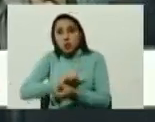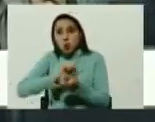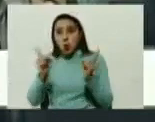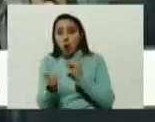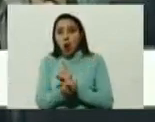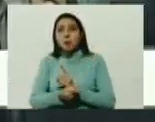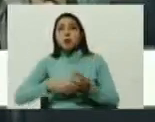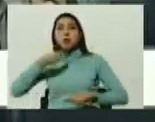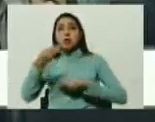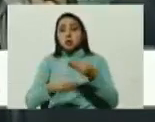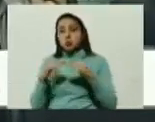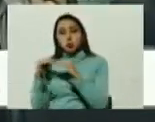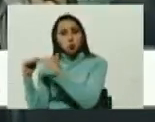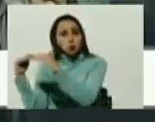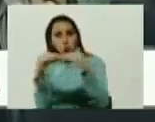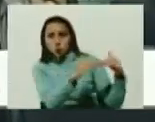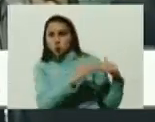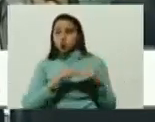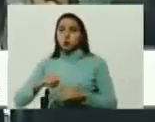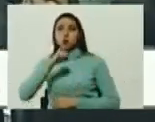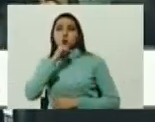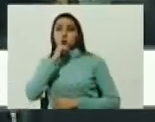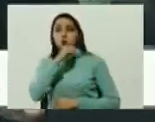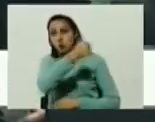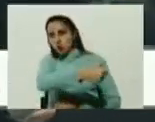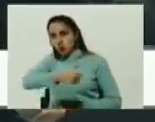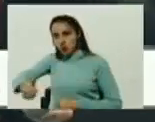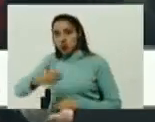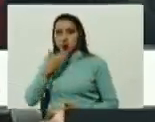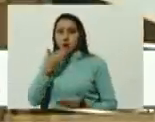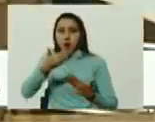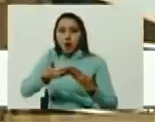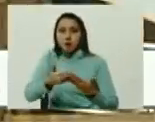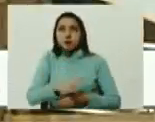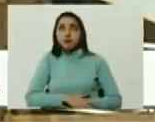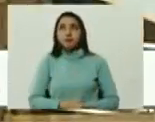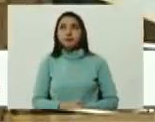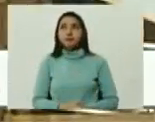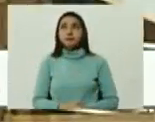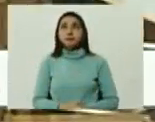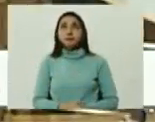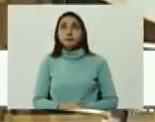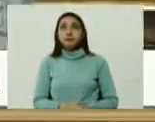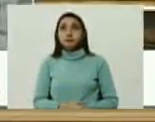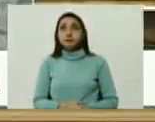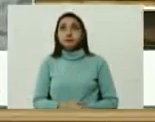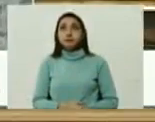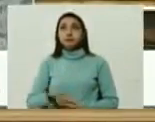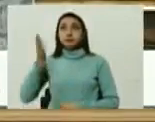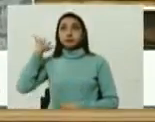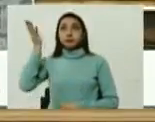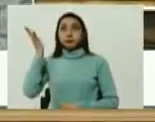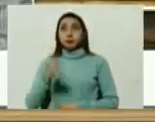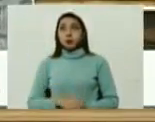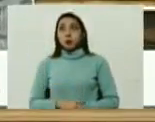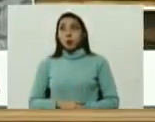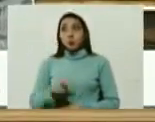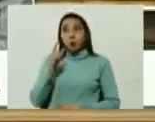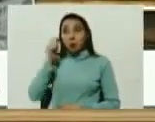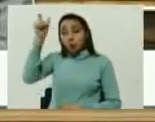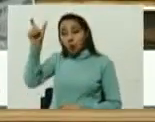equidad social en las edades muchísimas gracias voy a dejar en el derecho palabra al diputado